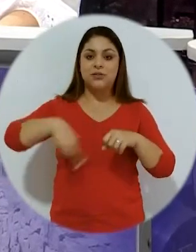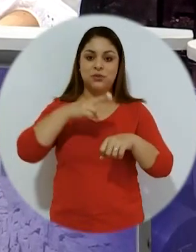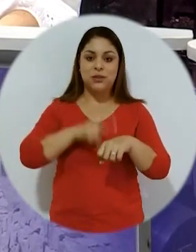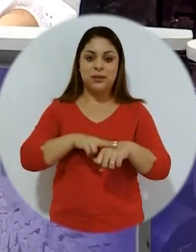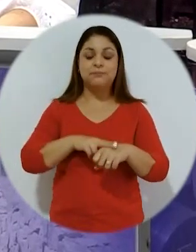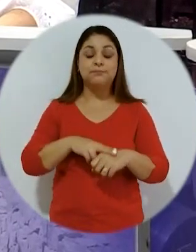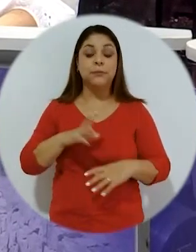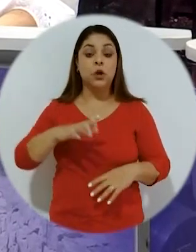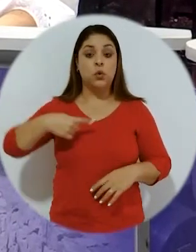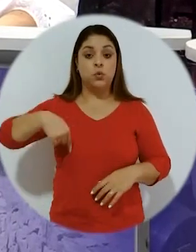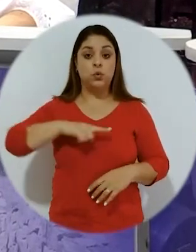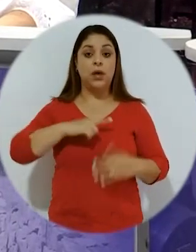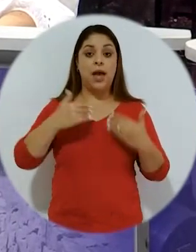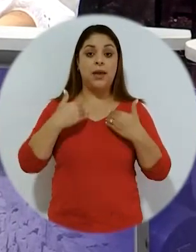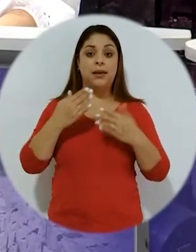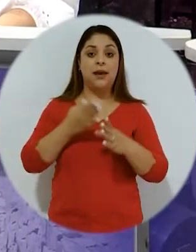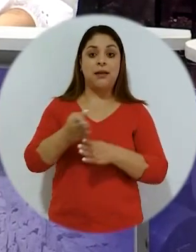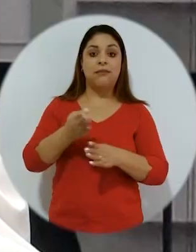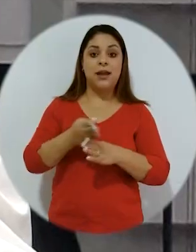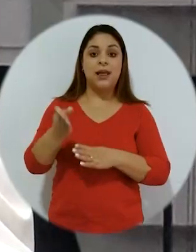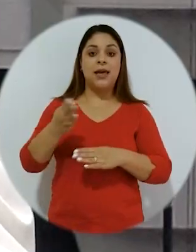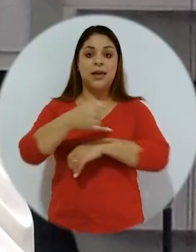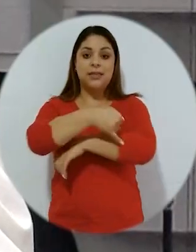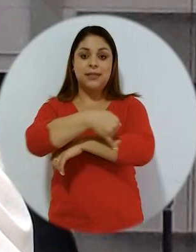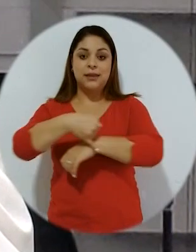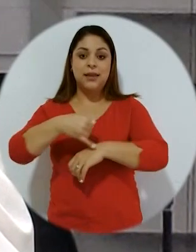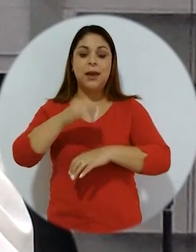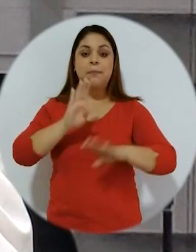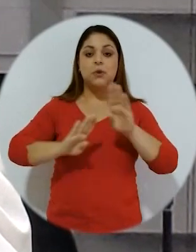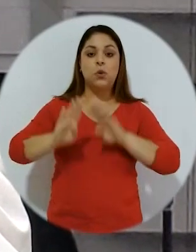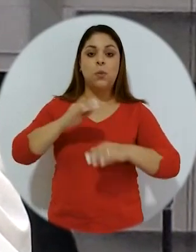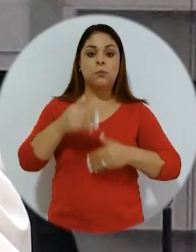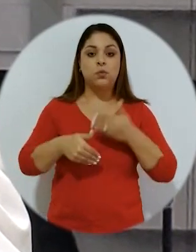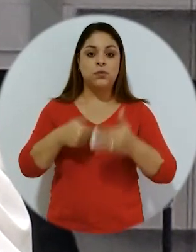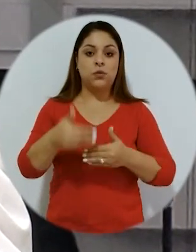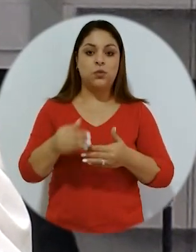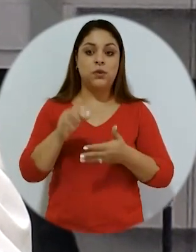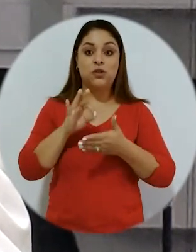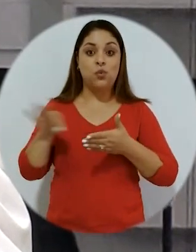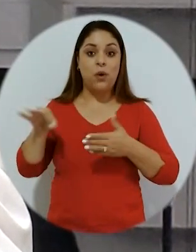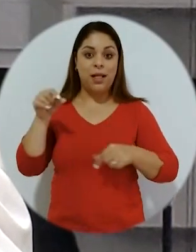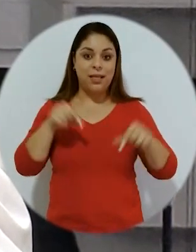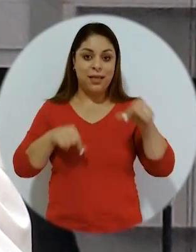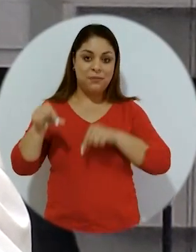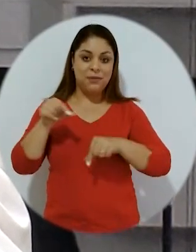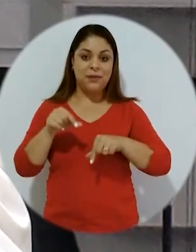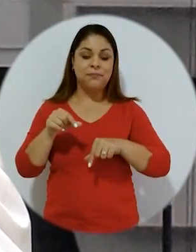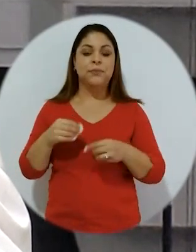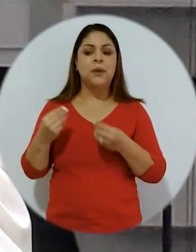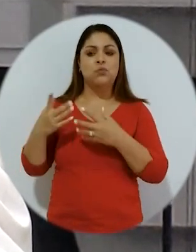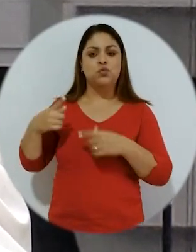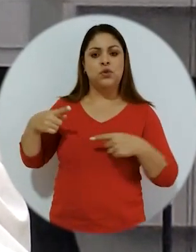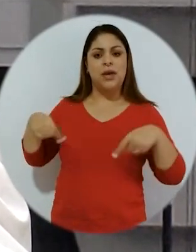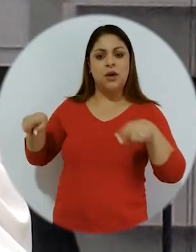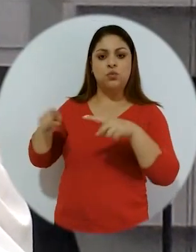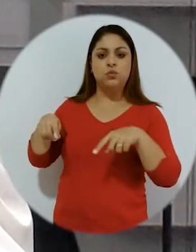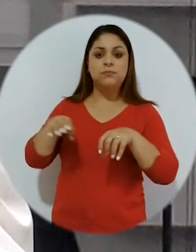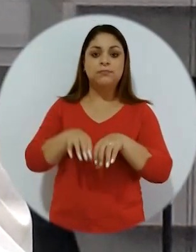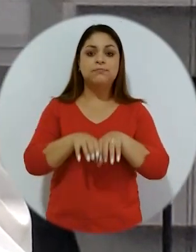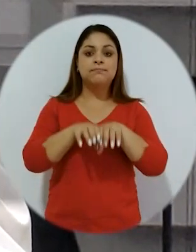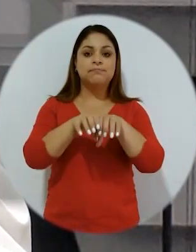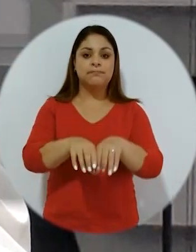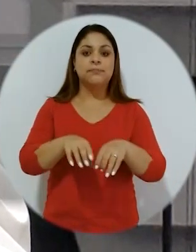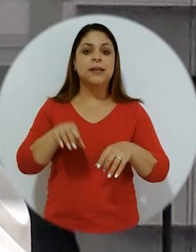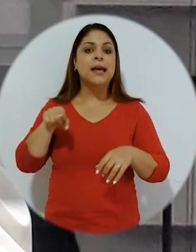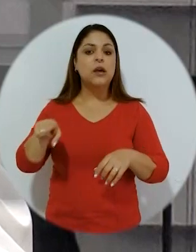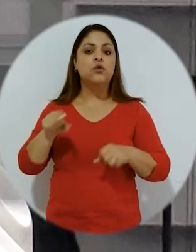materia? Nosotros en este momento, bueno, tenemos la carrera de Ingeniería en Bioprocesos desde la escuela de Química. Muchos de los